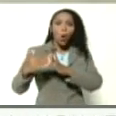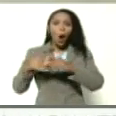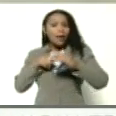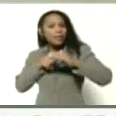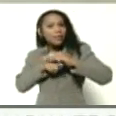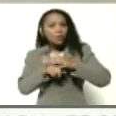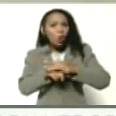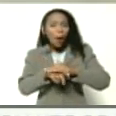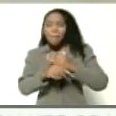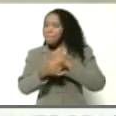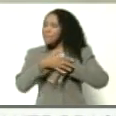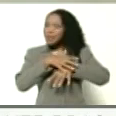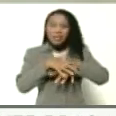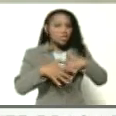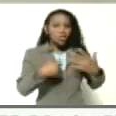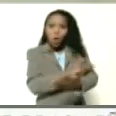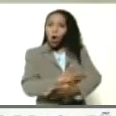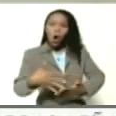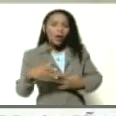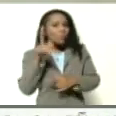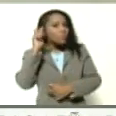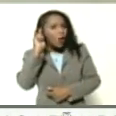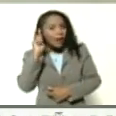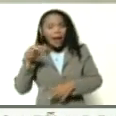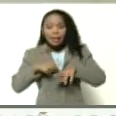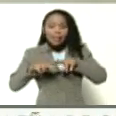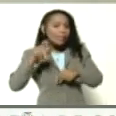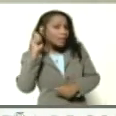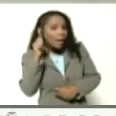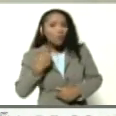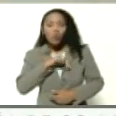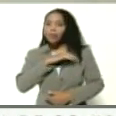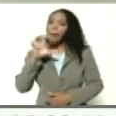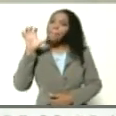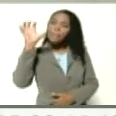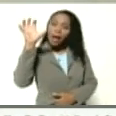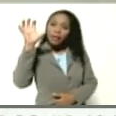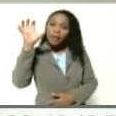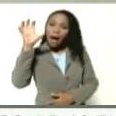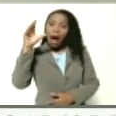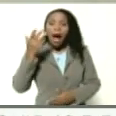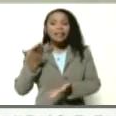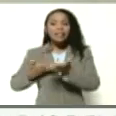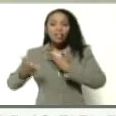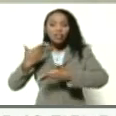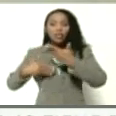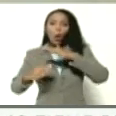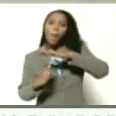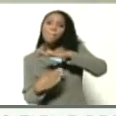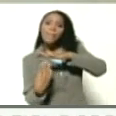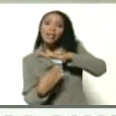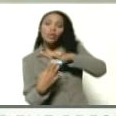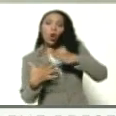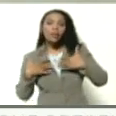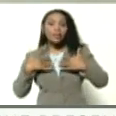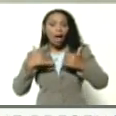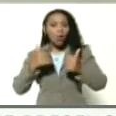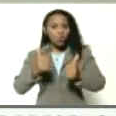a millones de mujeres y de niñas de nuestra patria a servicios básicos de